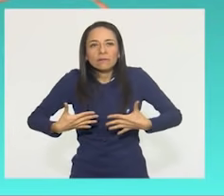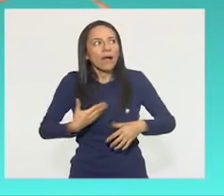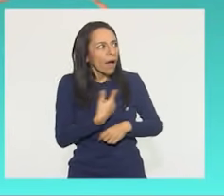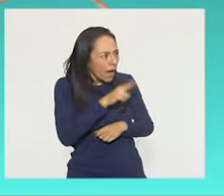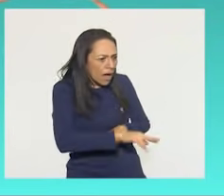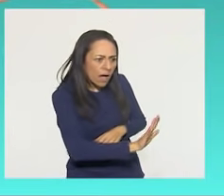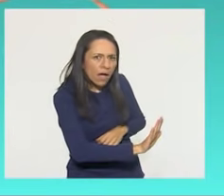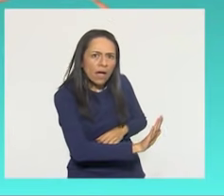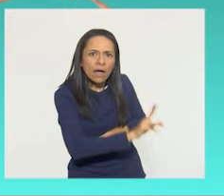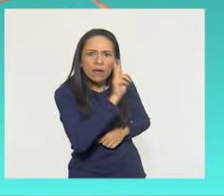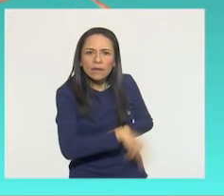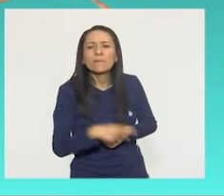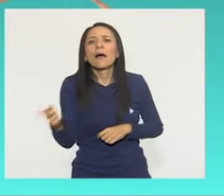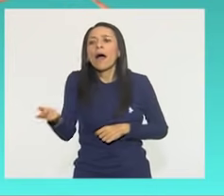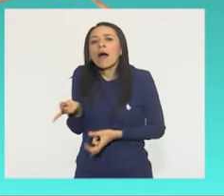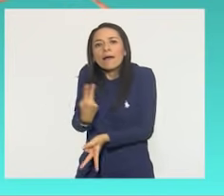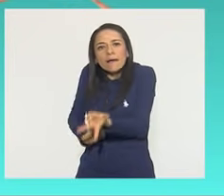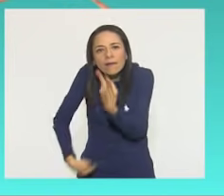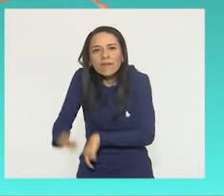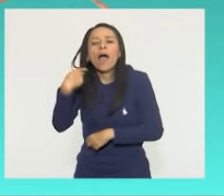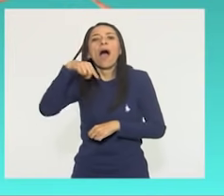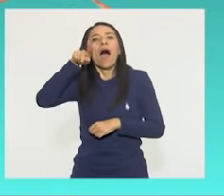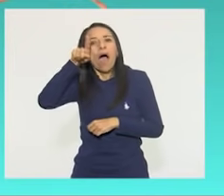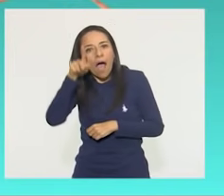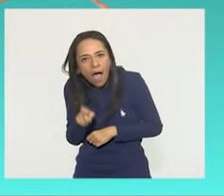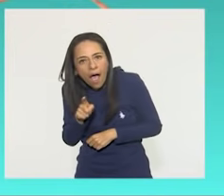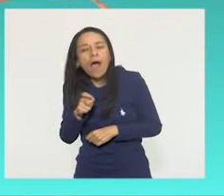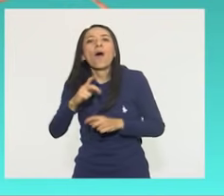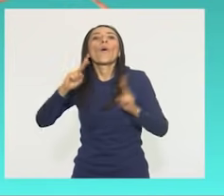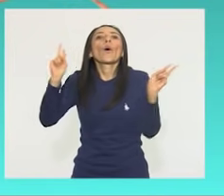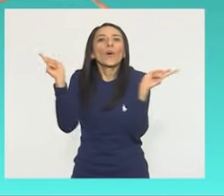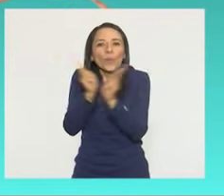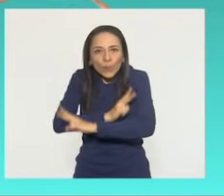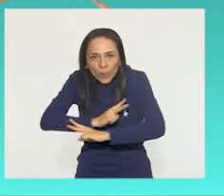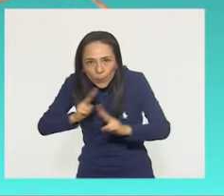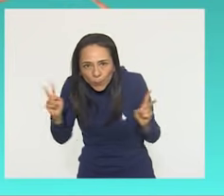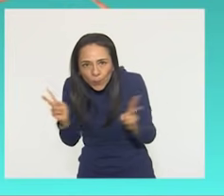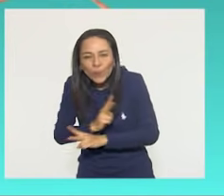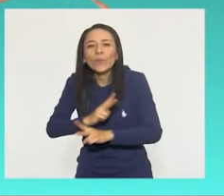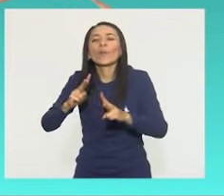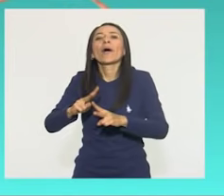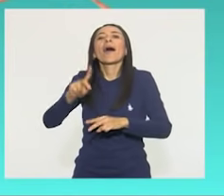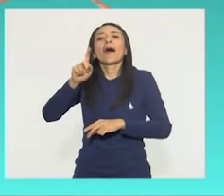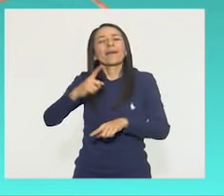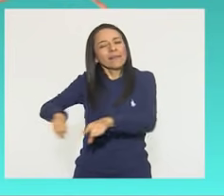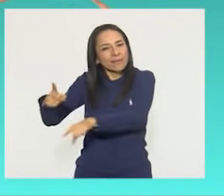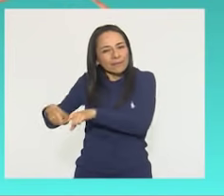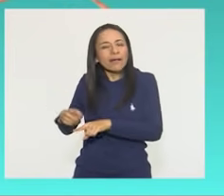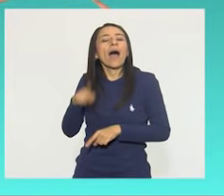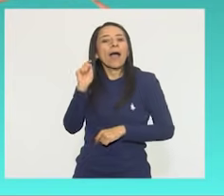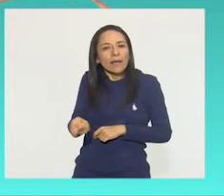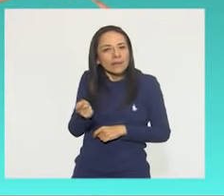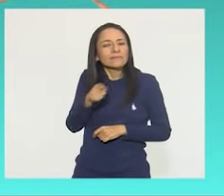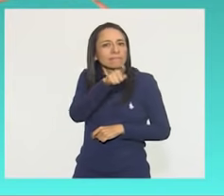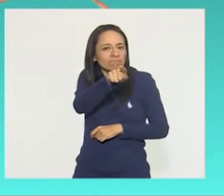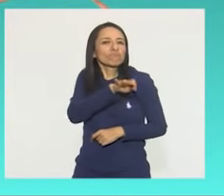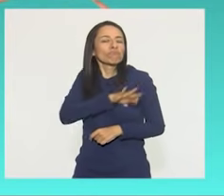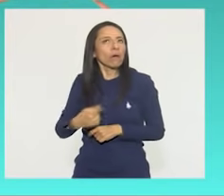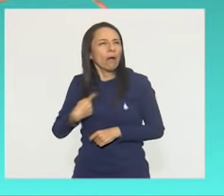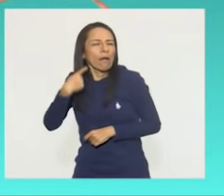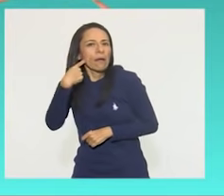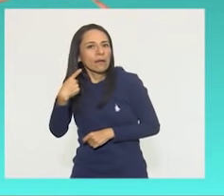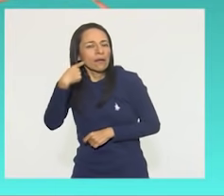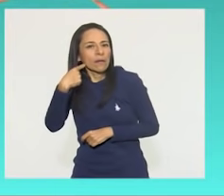el agua o un objeto. El oído humano capta esa vibración. Ustedes tienen la capacidad para percibir entre 20